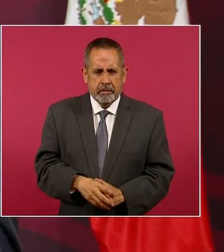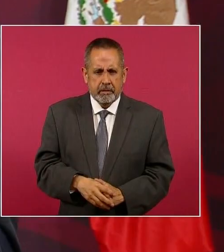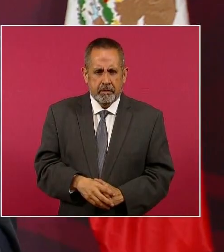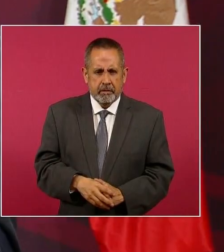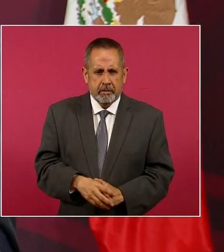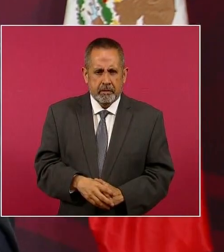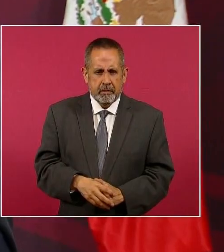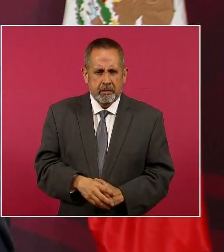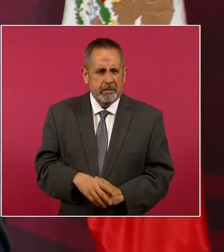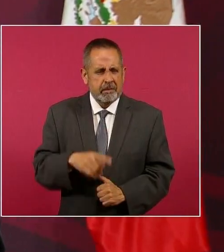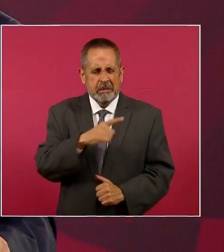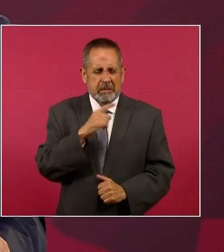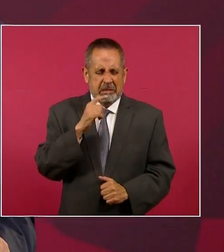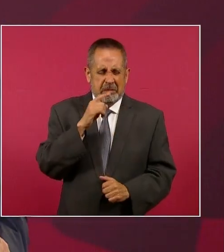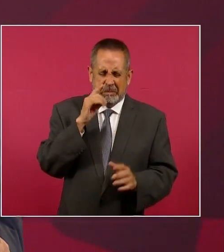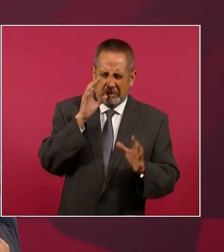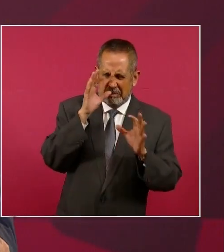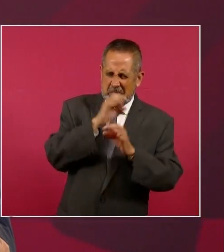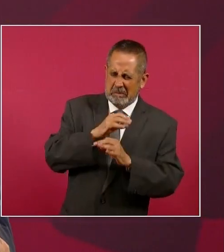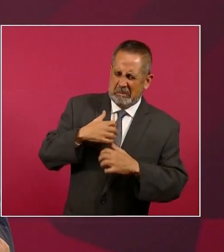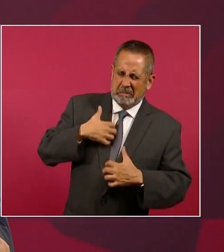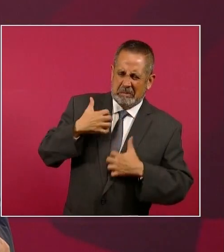se obnubilan mucho.